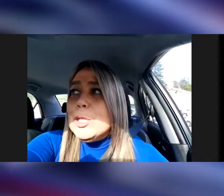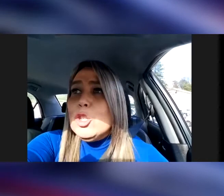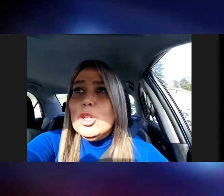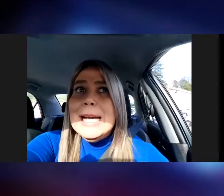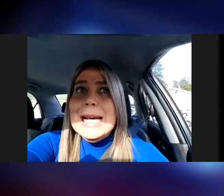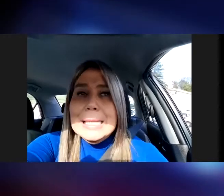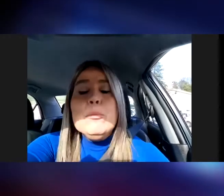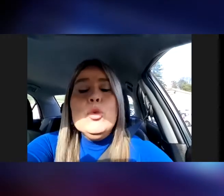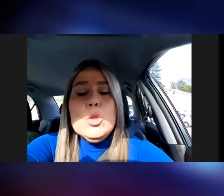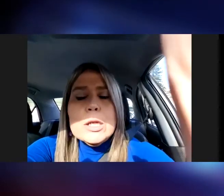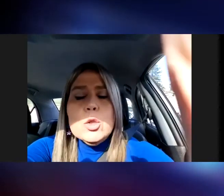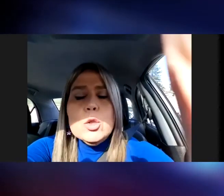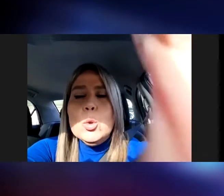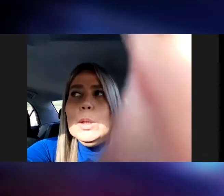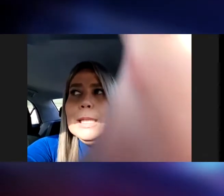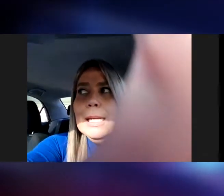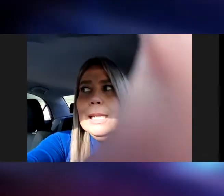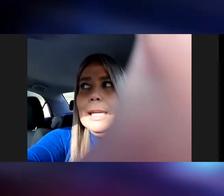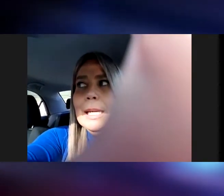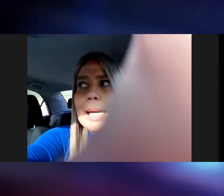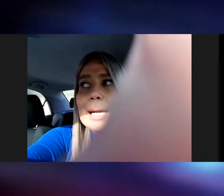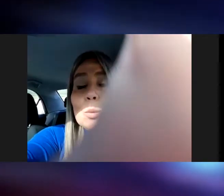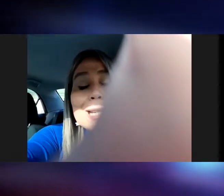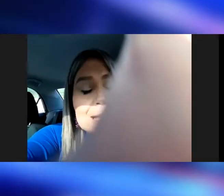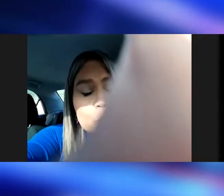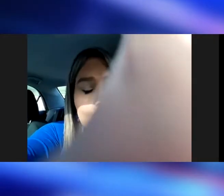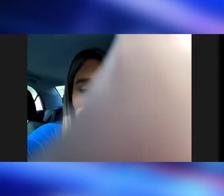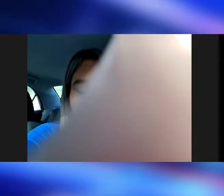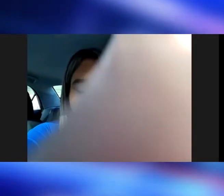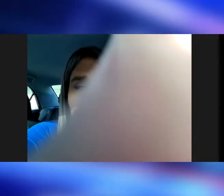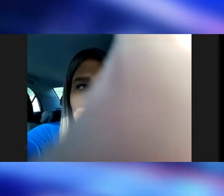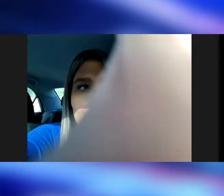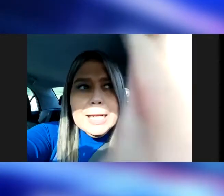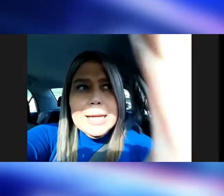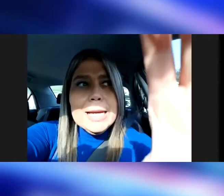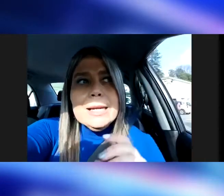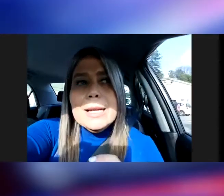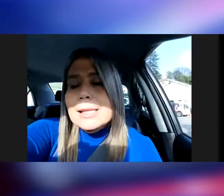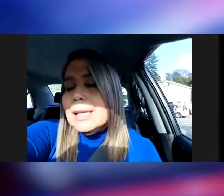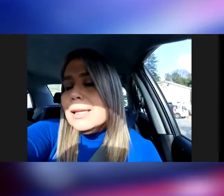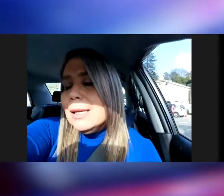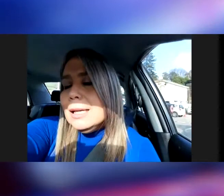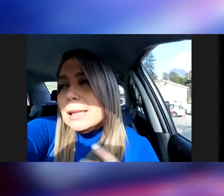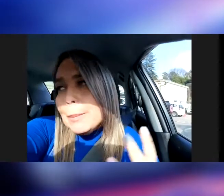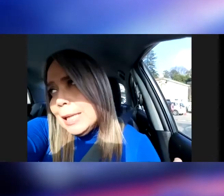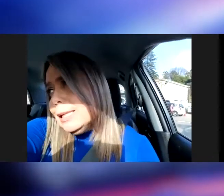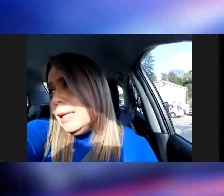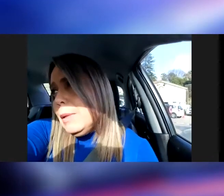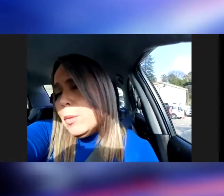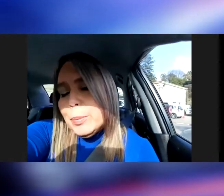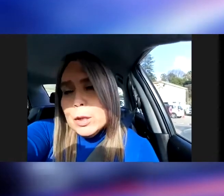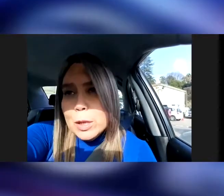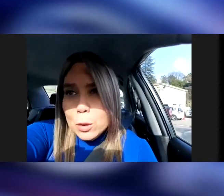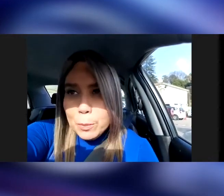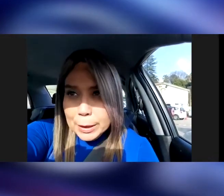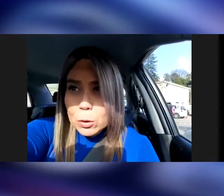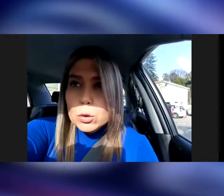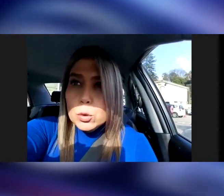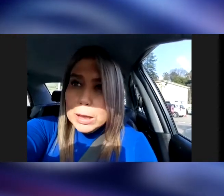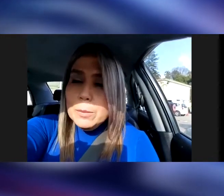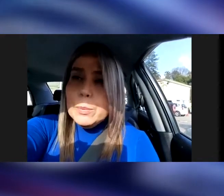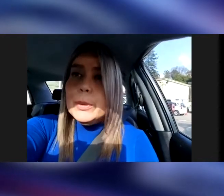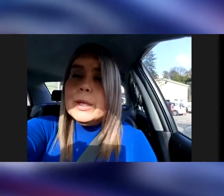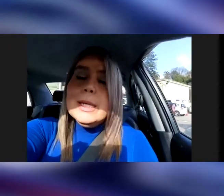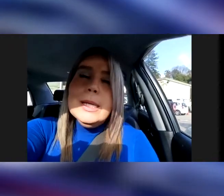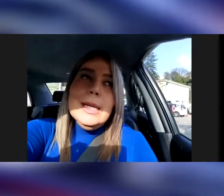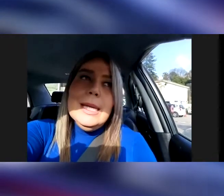donde las personas hacen muchas consultas, actualizan su registro social de hogares. Ahí agradecer también al Seremi MOP que nos acompañó con